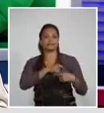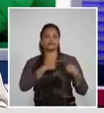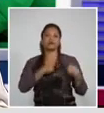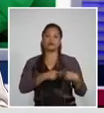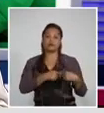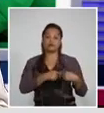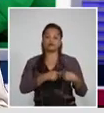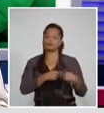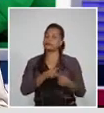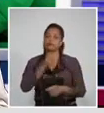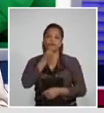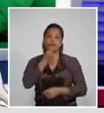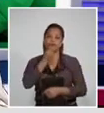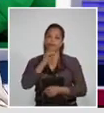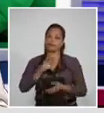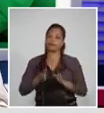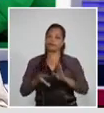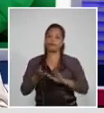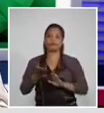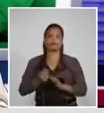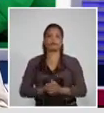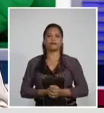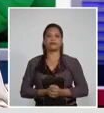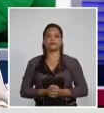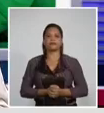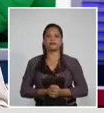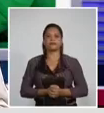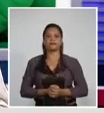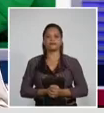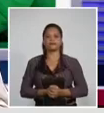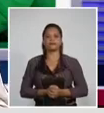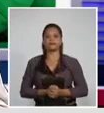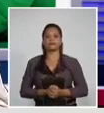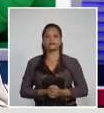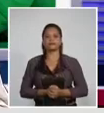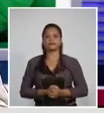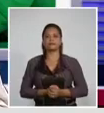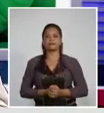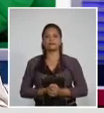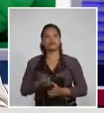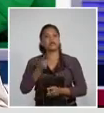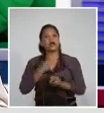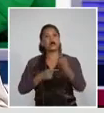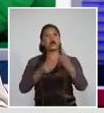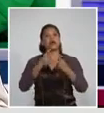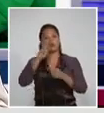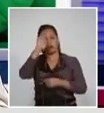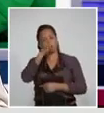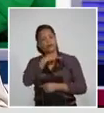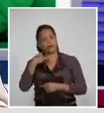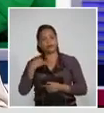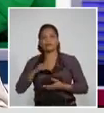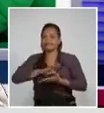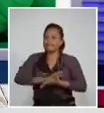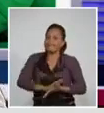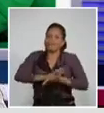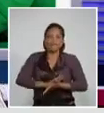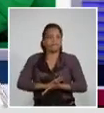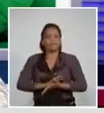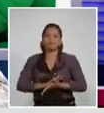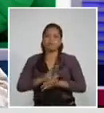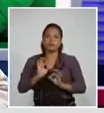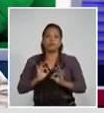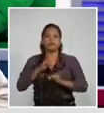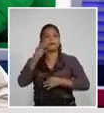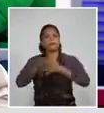cual no fue posible su recuperación, no obstante las maniobras de reanimación que se aplicaron. Como siempre explicamos,